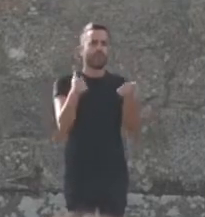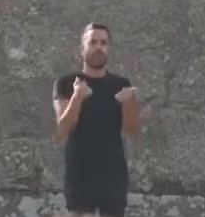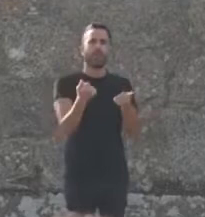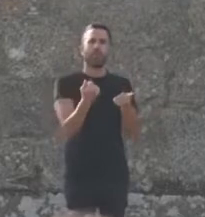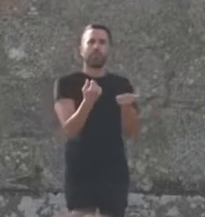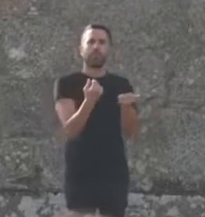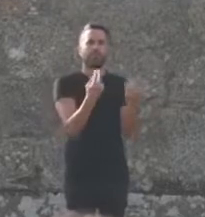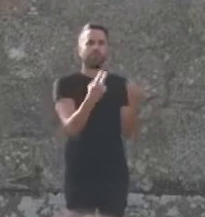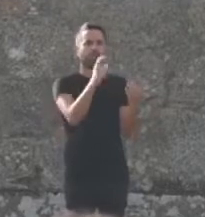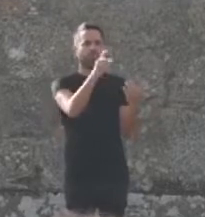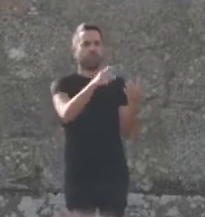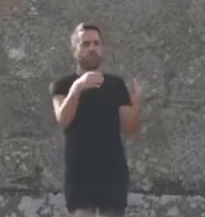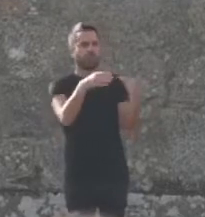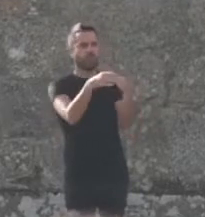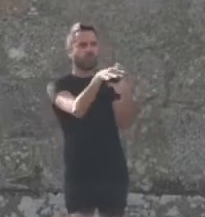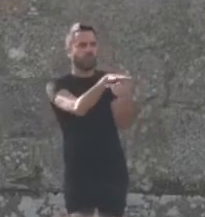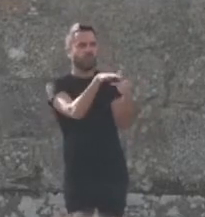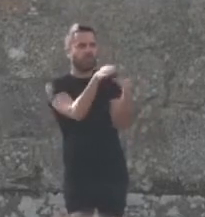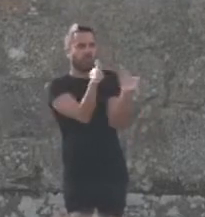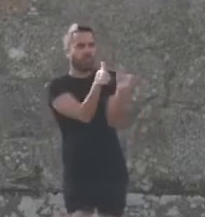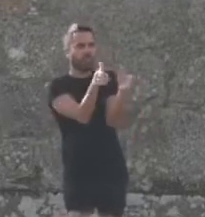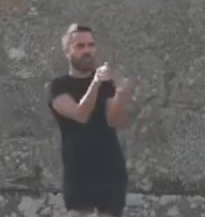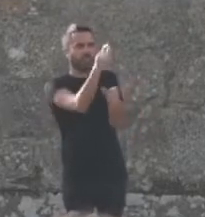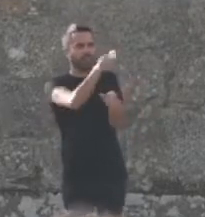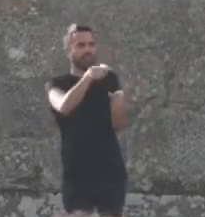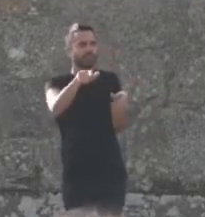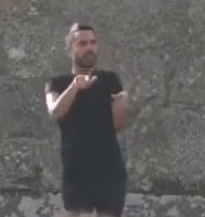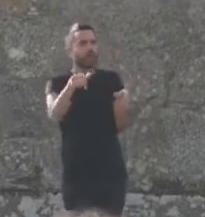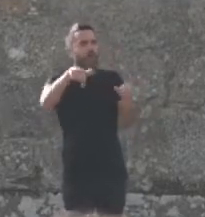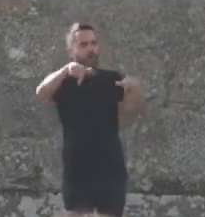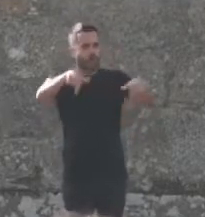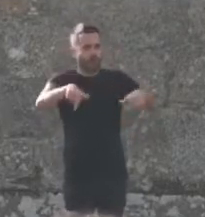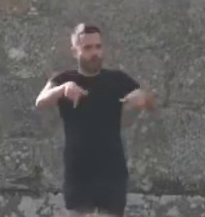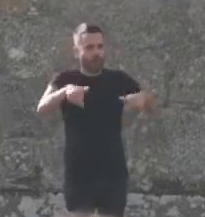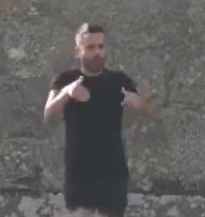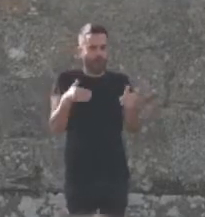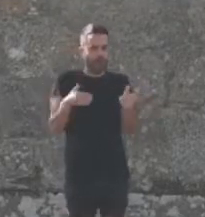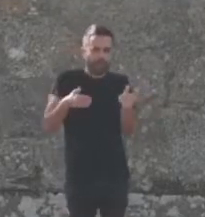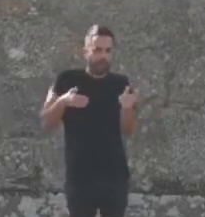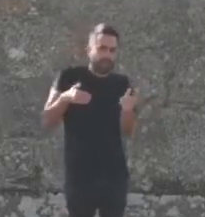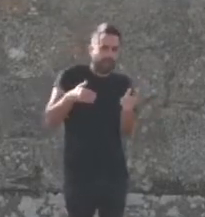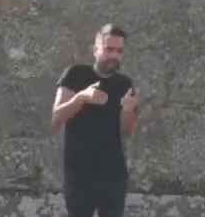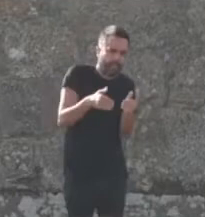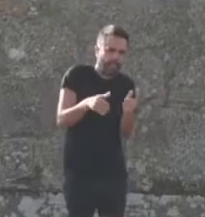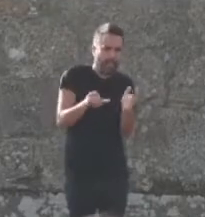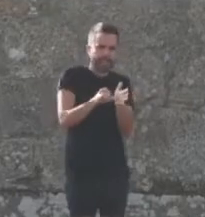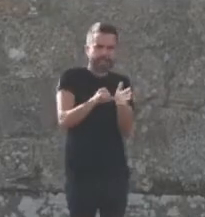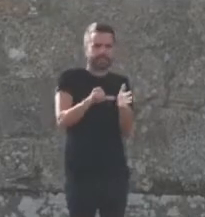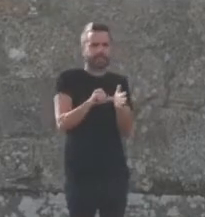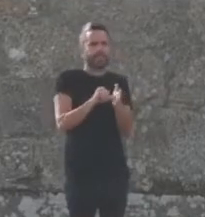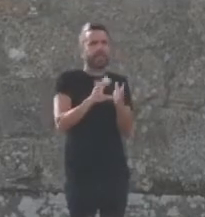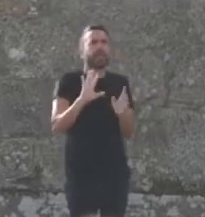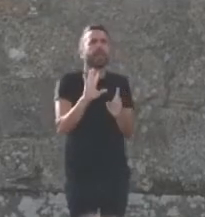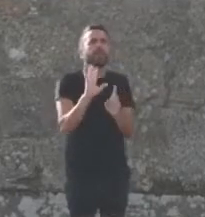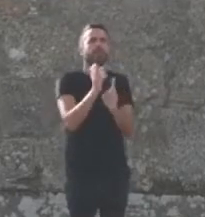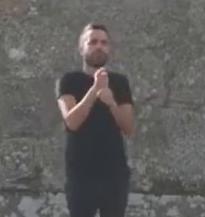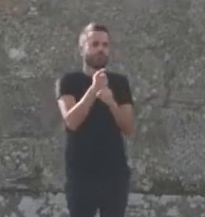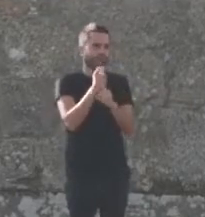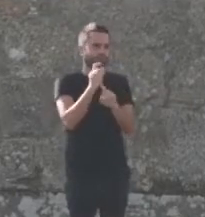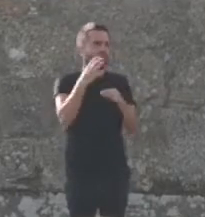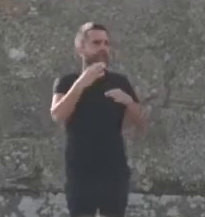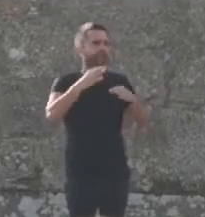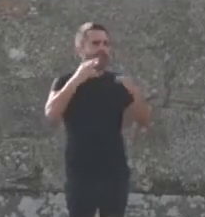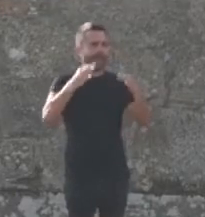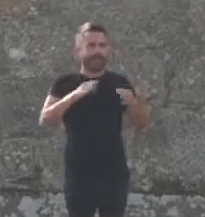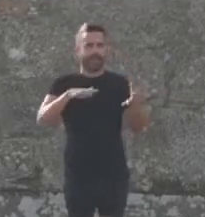utopía, está hoxendía cerca, non sabemos se conseguirá, pero está cerca de ser unha realidade. E, polo